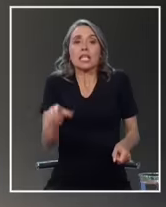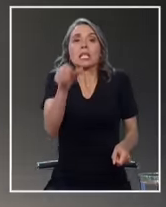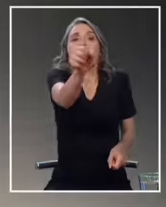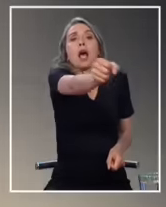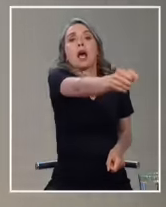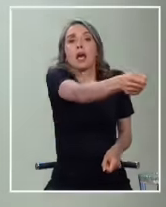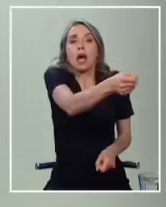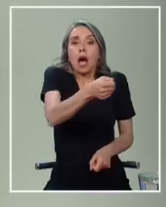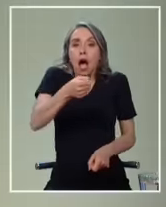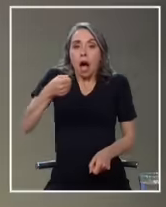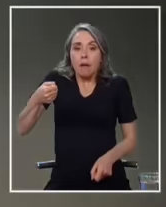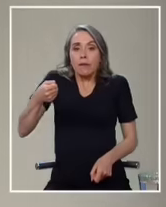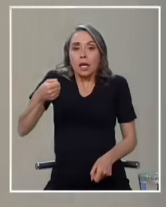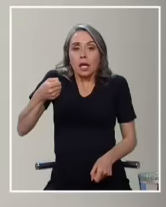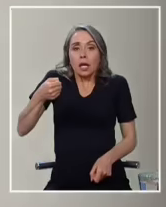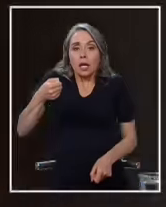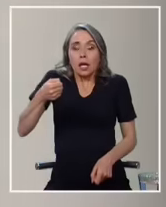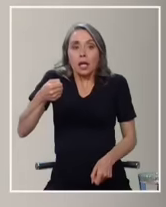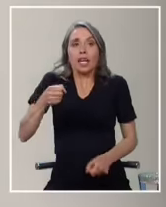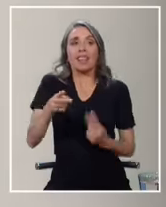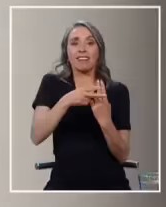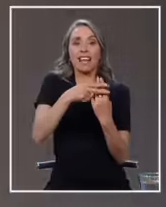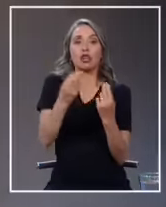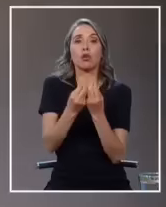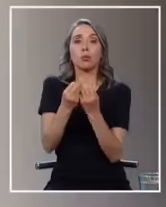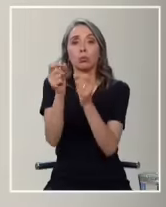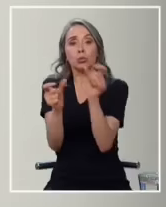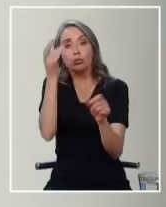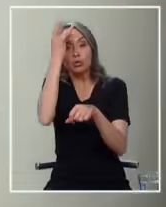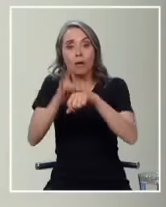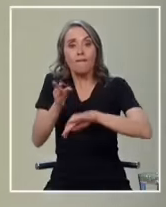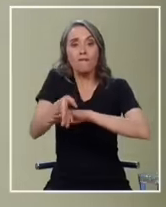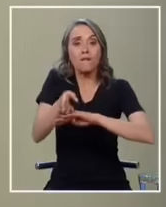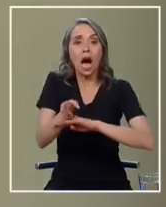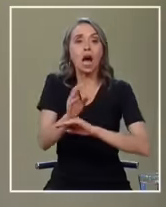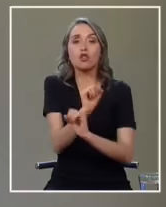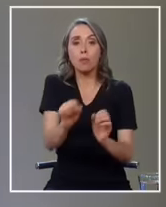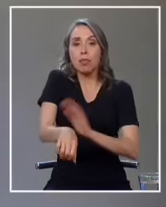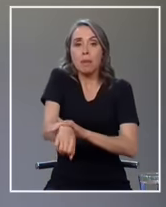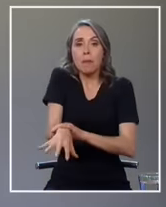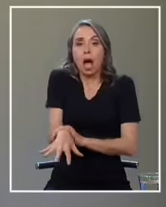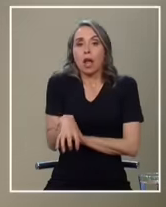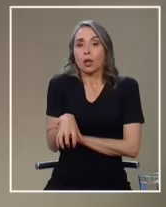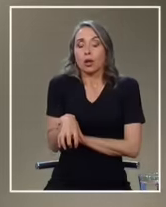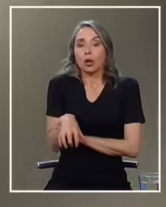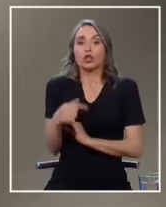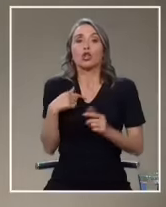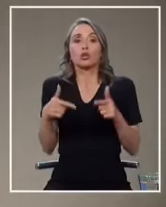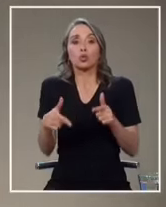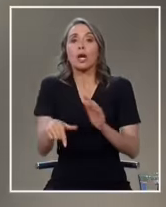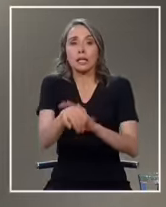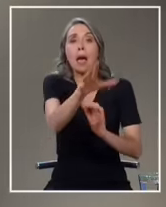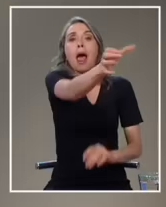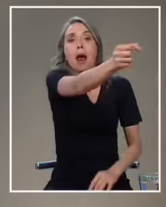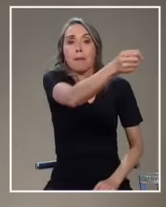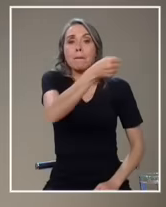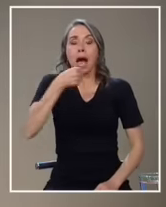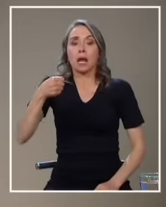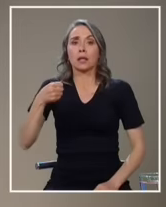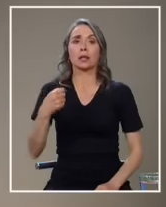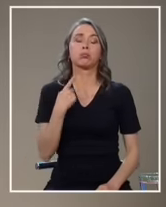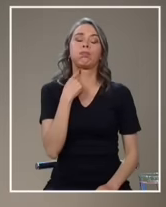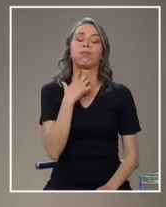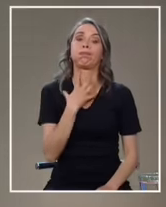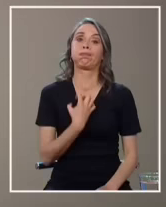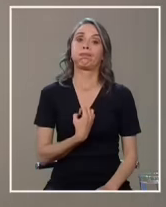puerta con los brazos. Que como está en Teletón hay muchos pacientes que no tienen esta capacidad que yo tengo la suerte de tener. Y es muy